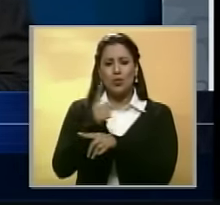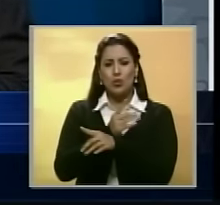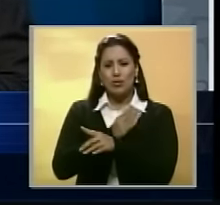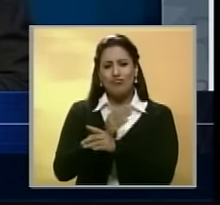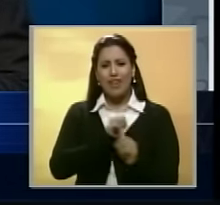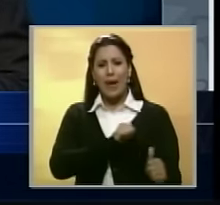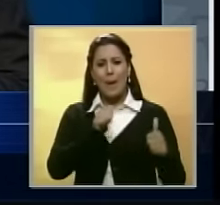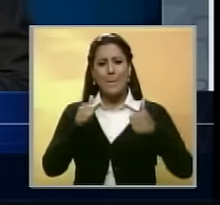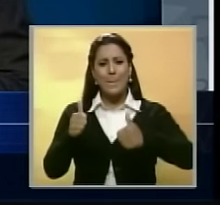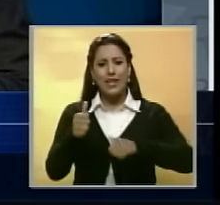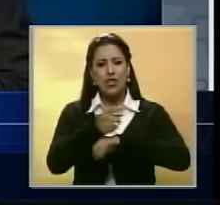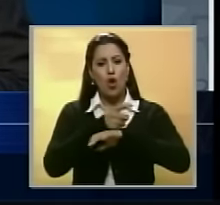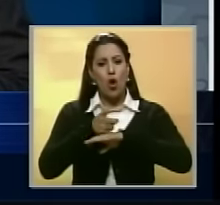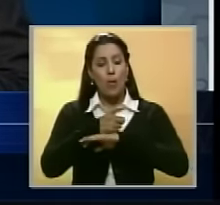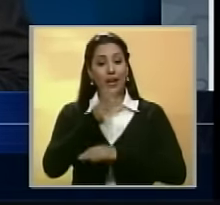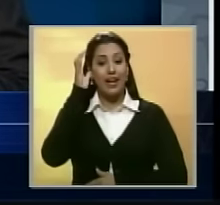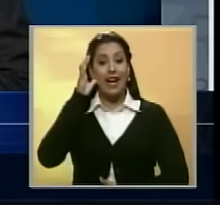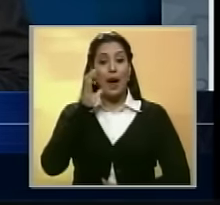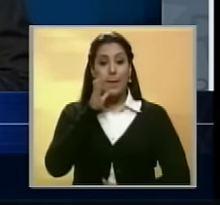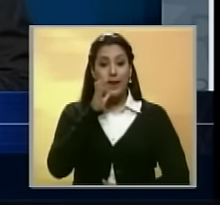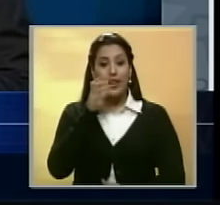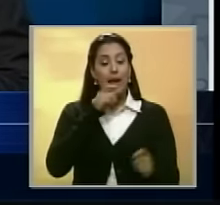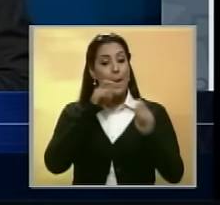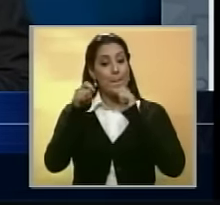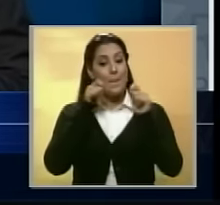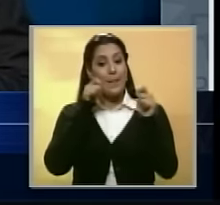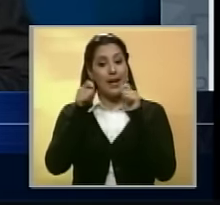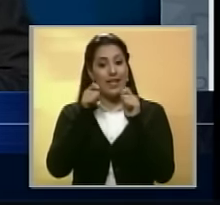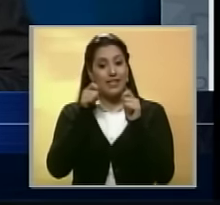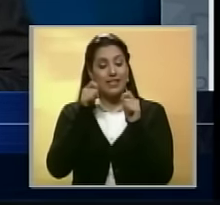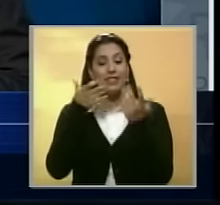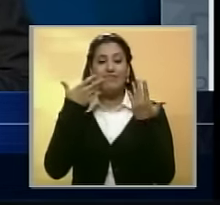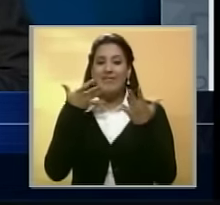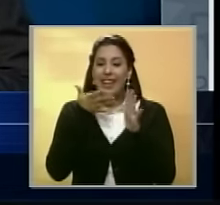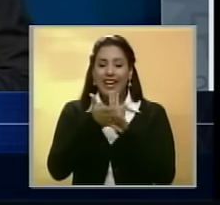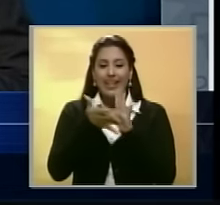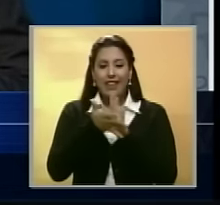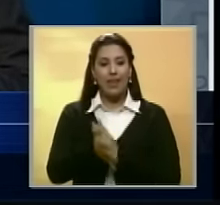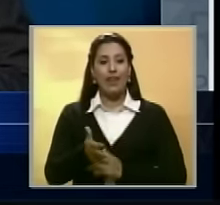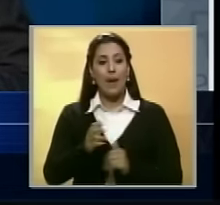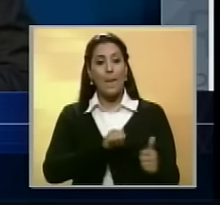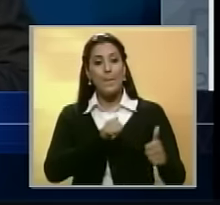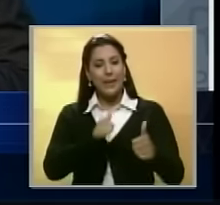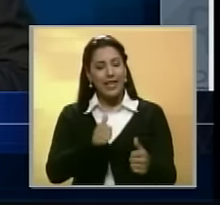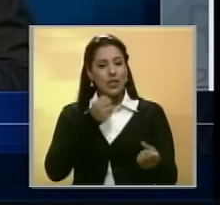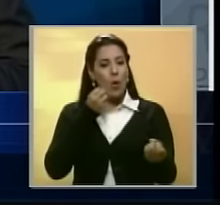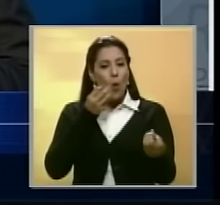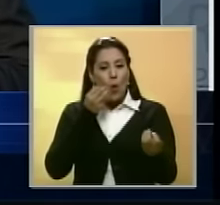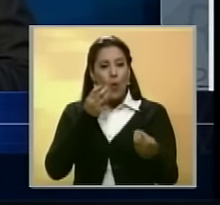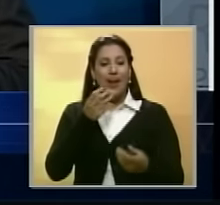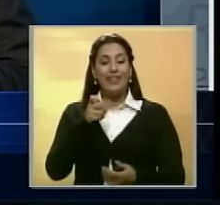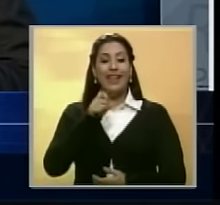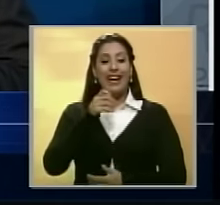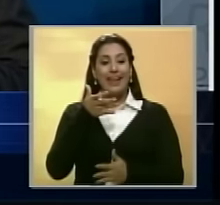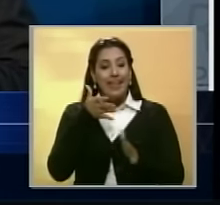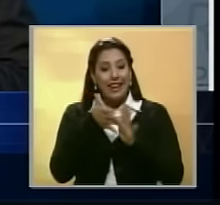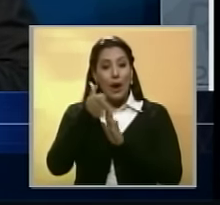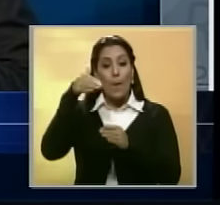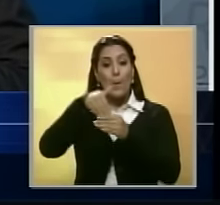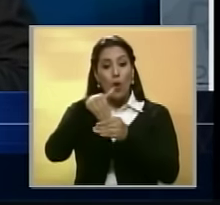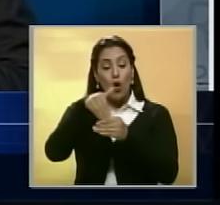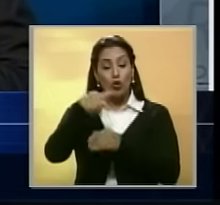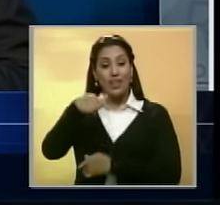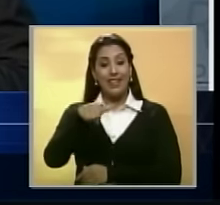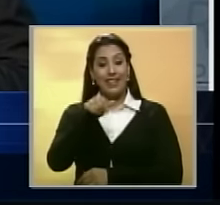inició el gobernador Enrique Capriles Radonsky una rueda de prensa en la que empezó diciendo que el revocatorio sí